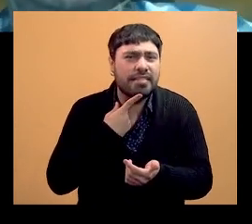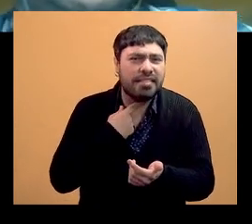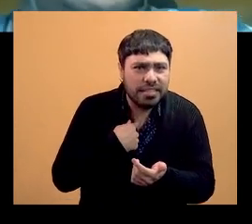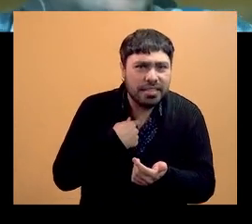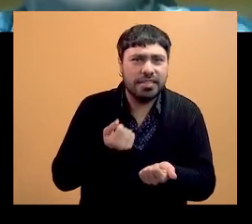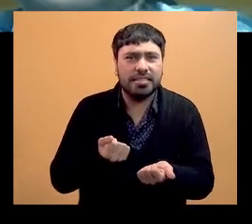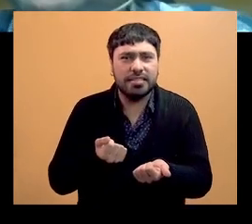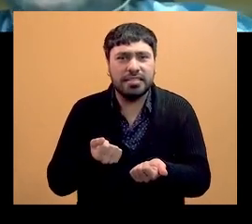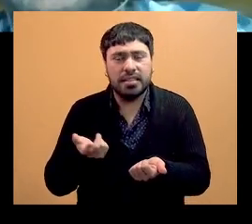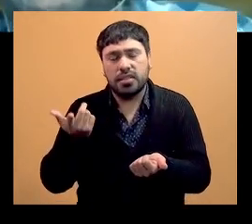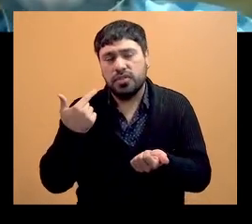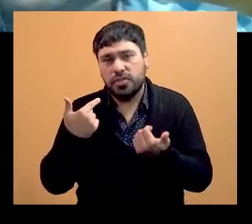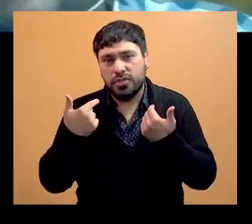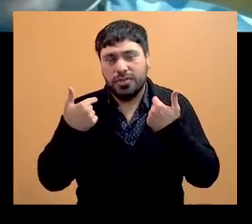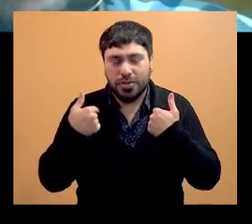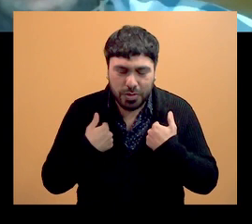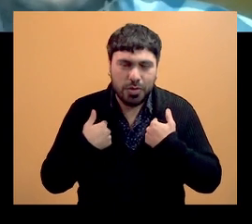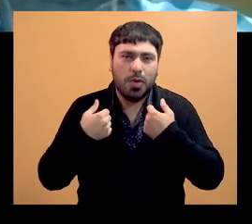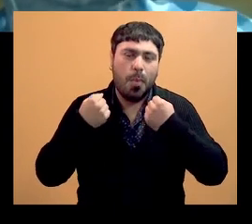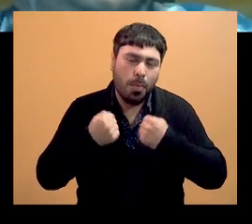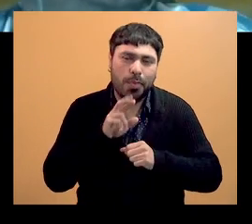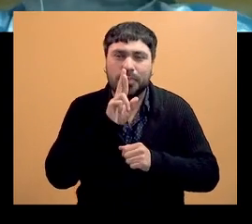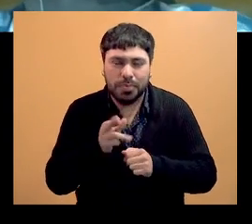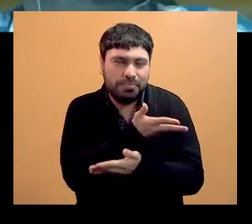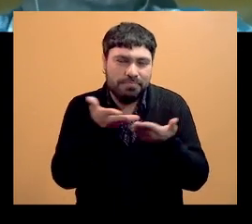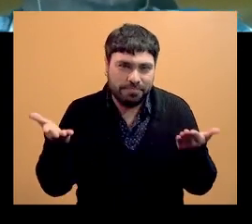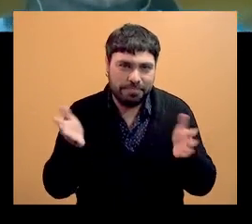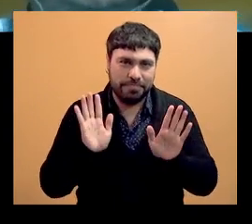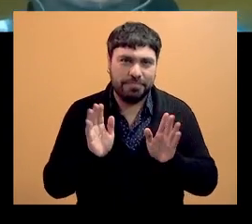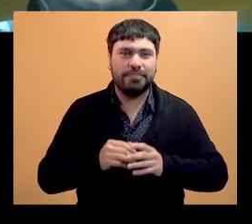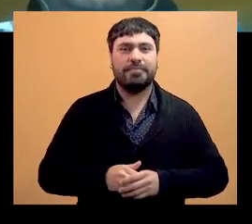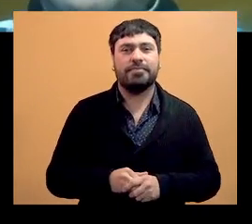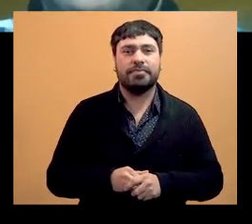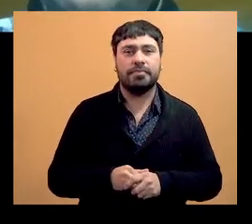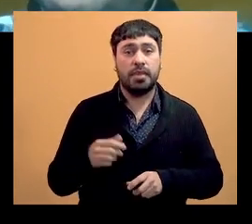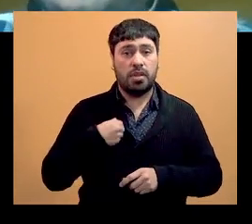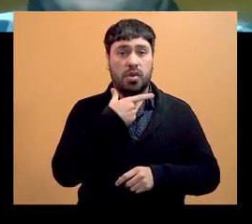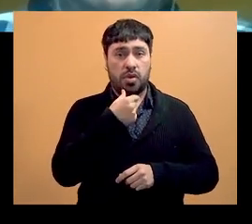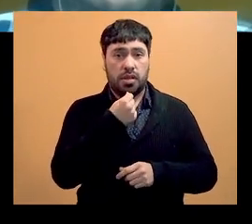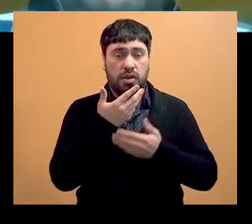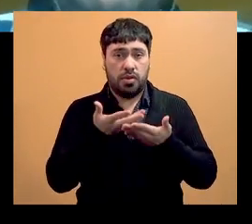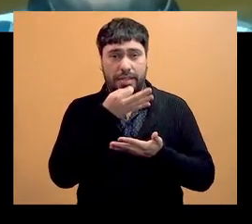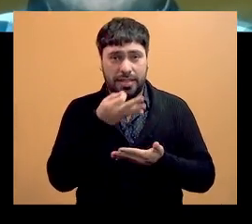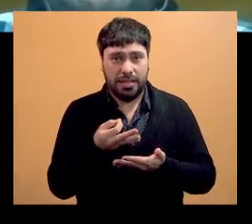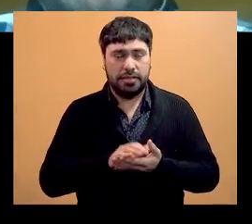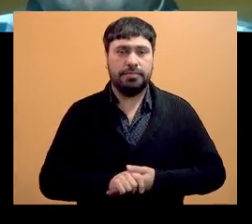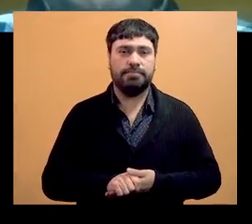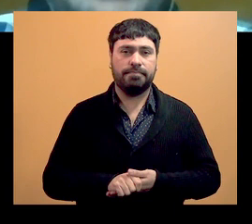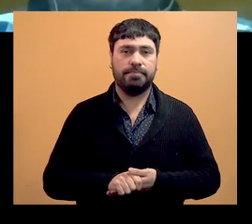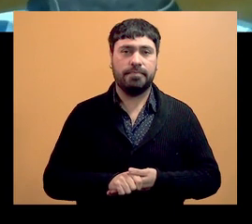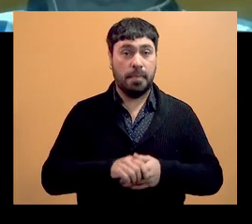por poder aportar al respecto. No lo prometo, pero voy a hacer mi mejor esfuerzo. Entonces les quería proponer que primero hagamos